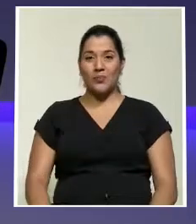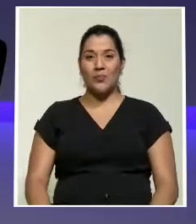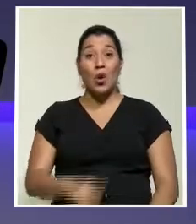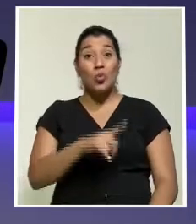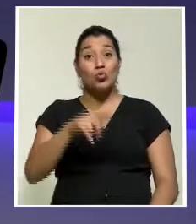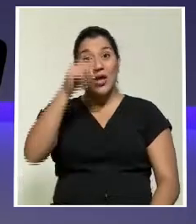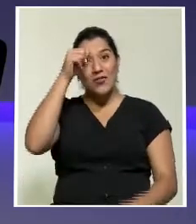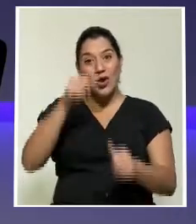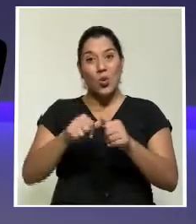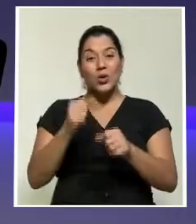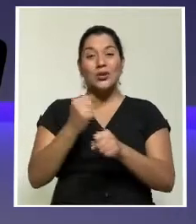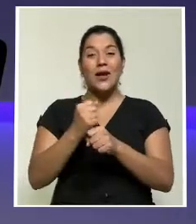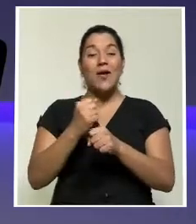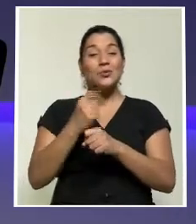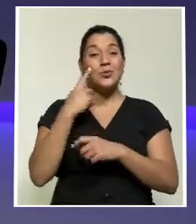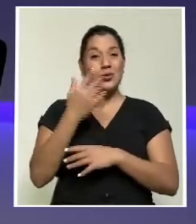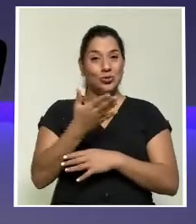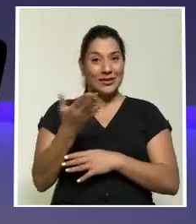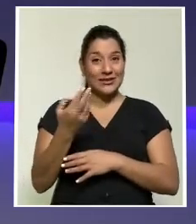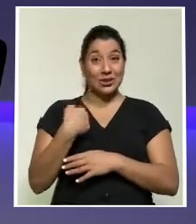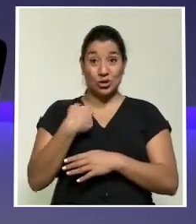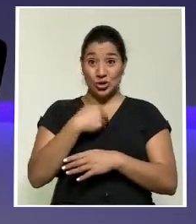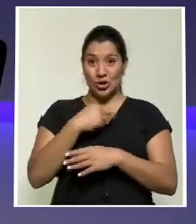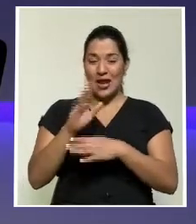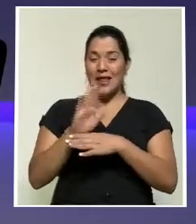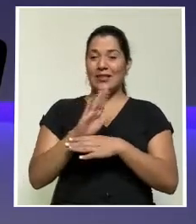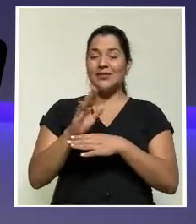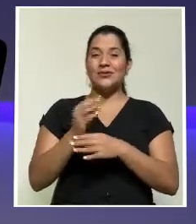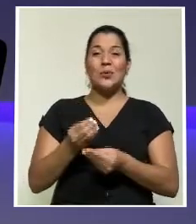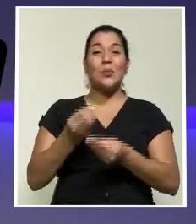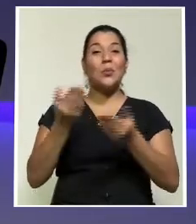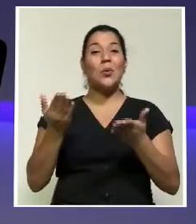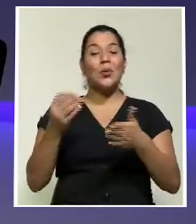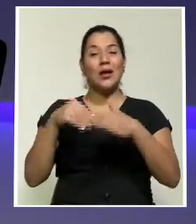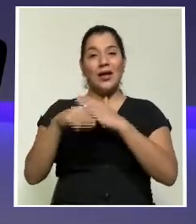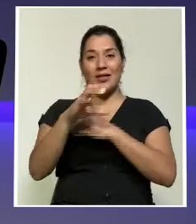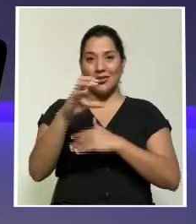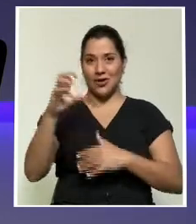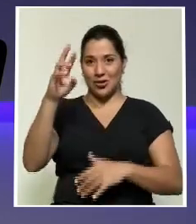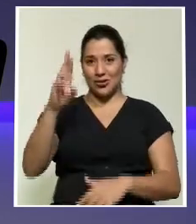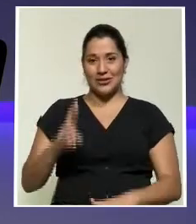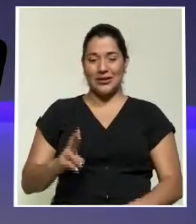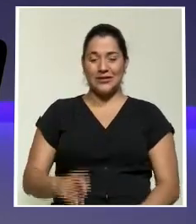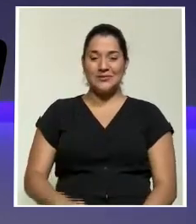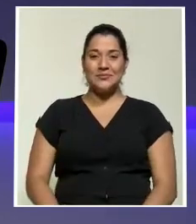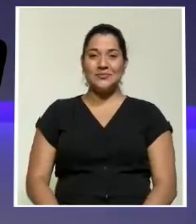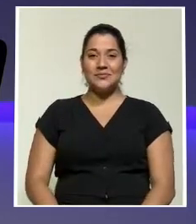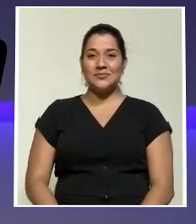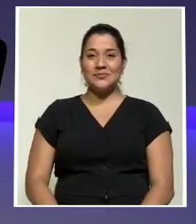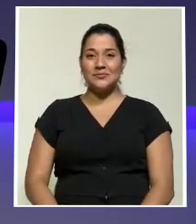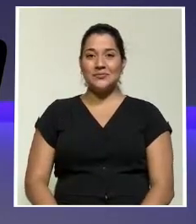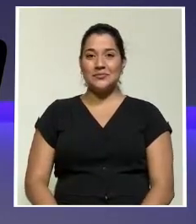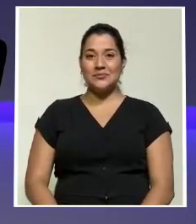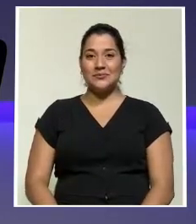Recuerde, trabajamos para usted. Somos la televisión pública de Costa Rica.